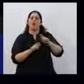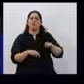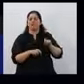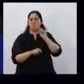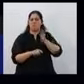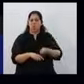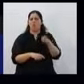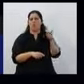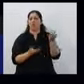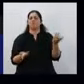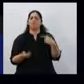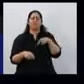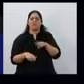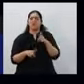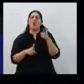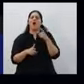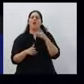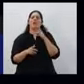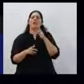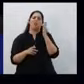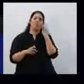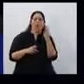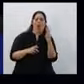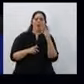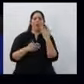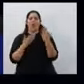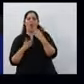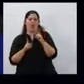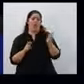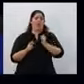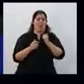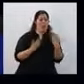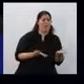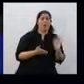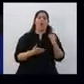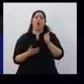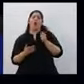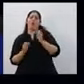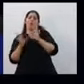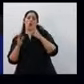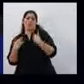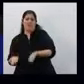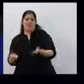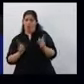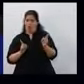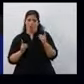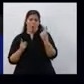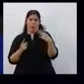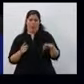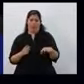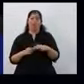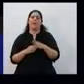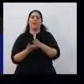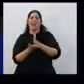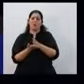en esto no puede haber dobles discursos o se está con la dictadura o se está con la democracia y la neutralidad